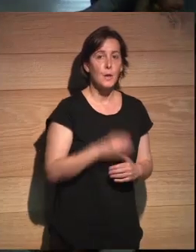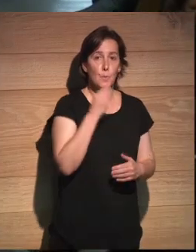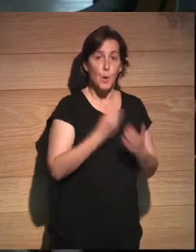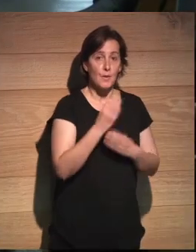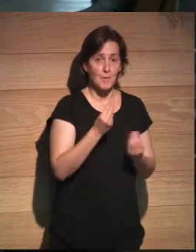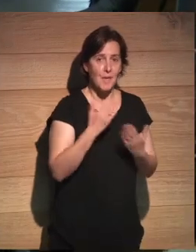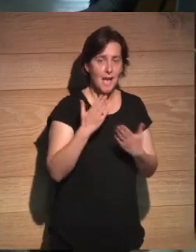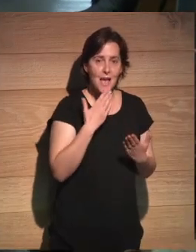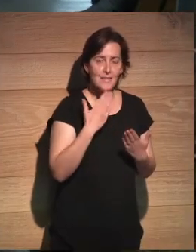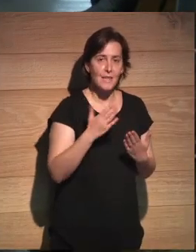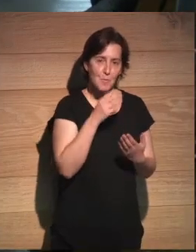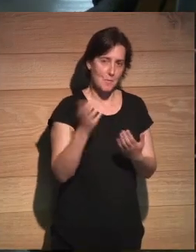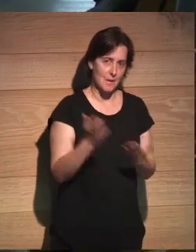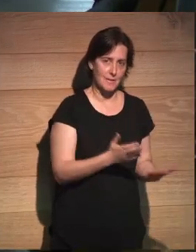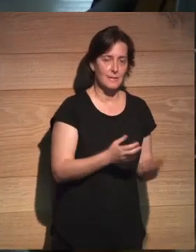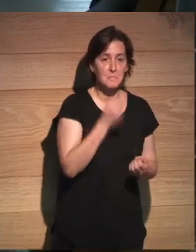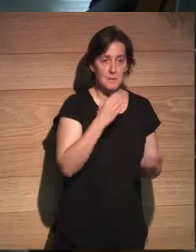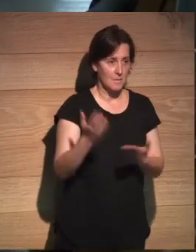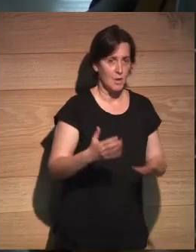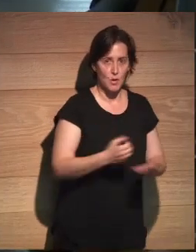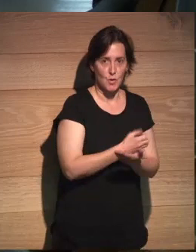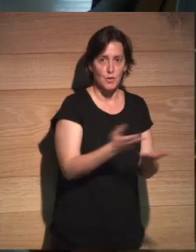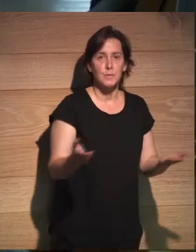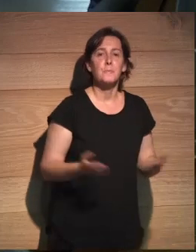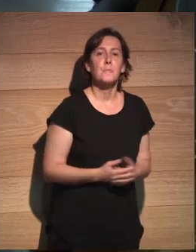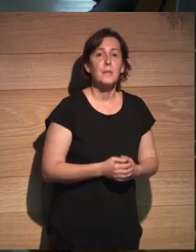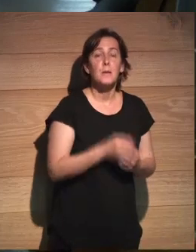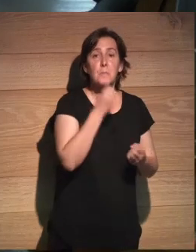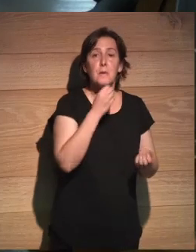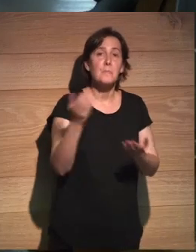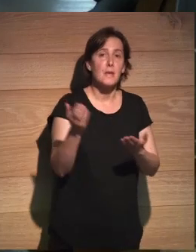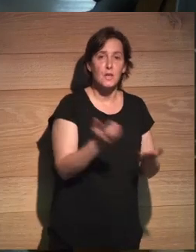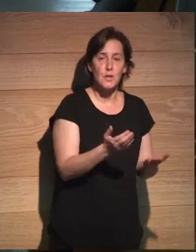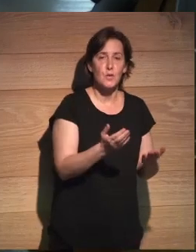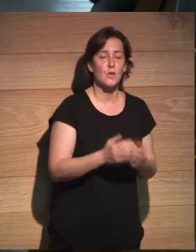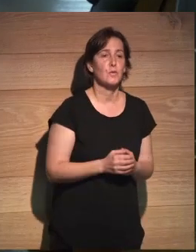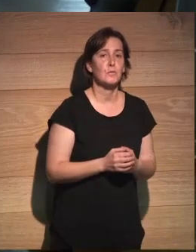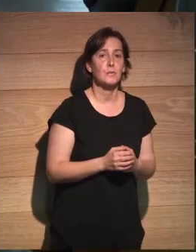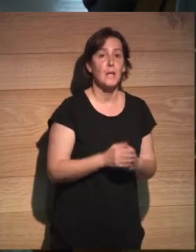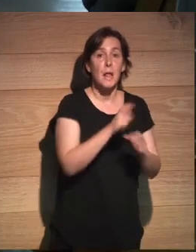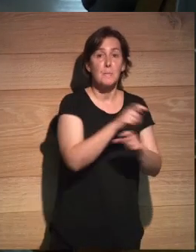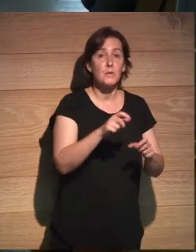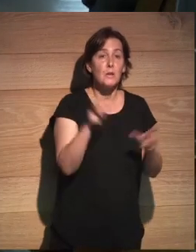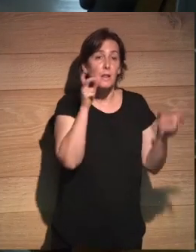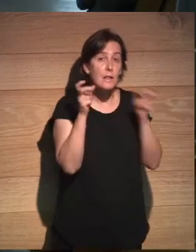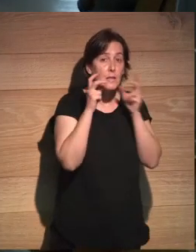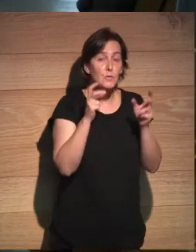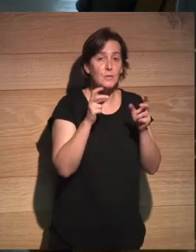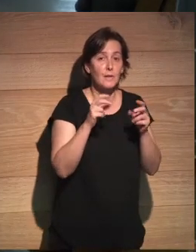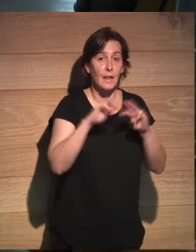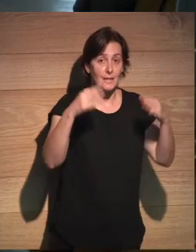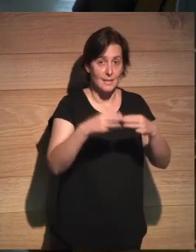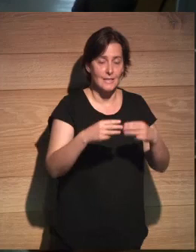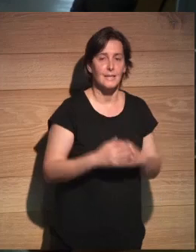Buenos días, muchas gracias por venir. Bienvenidos a todos. Bienvenidos a los que nos están escuchando a través de